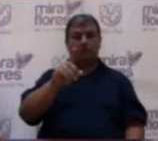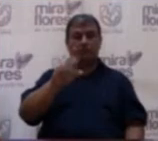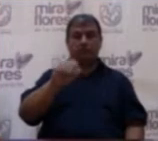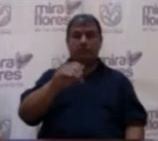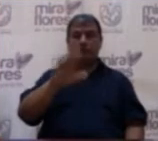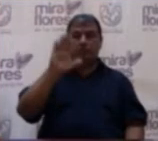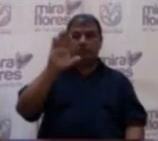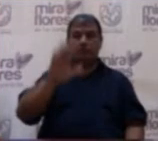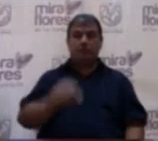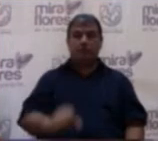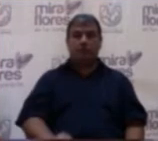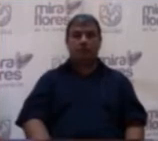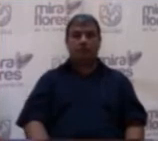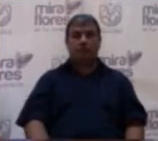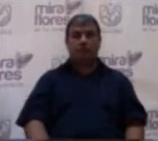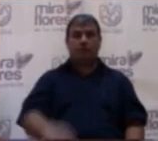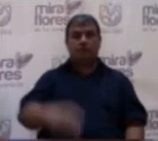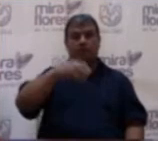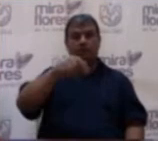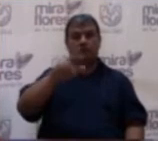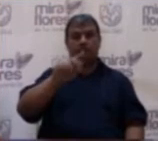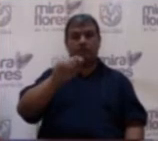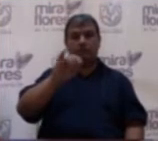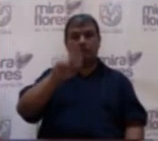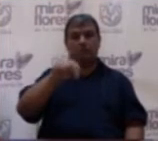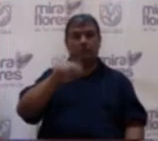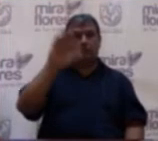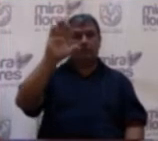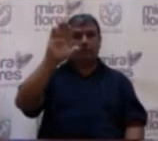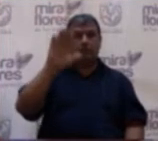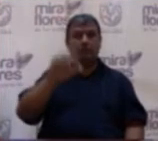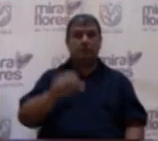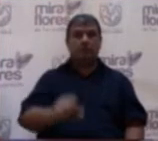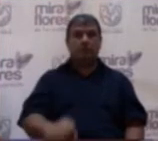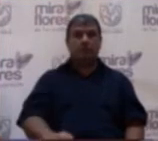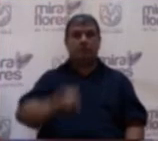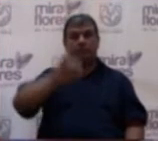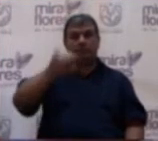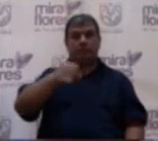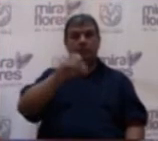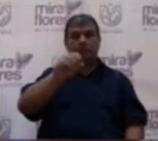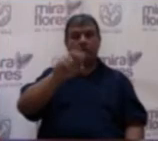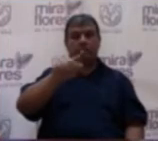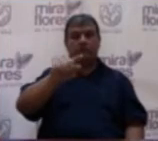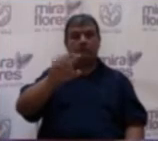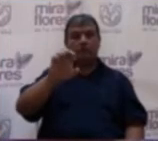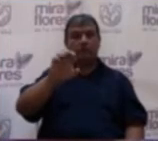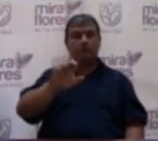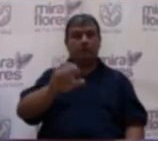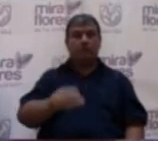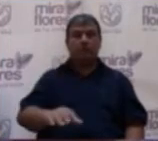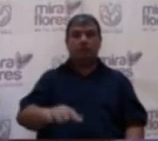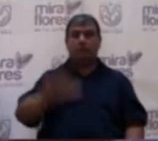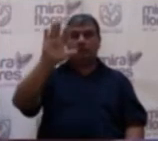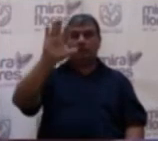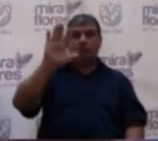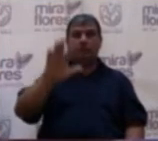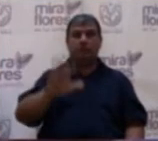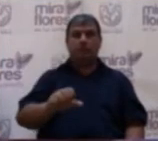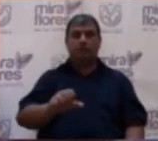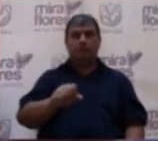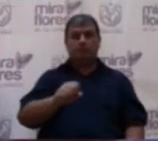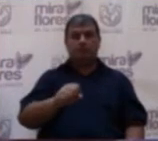gabriel señor martín bustamante castró señor jorge de albertis gonzález del riego